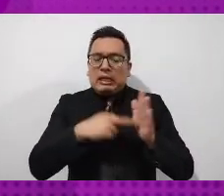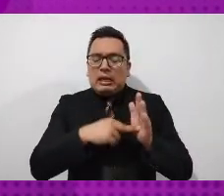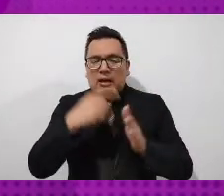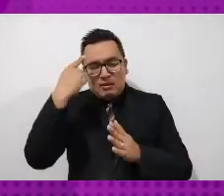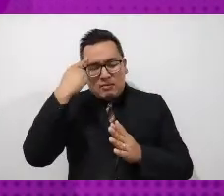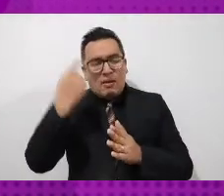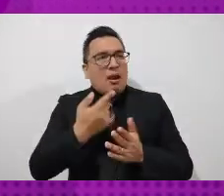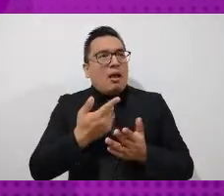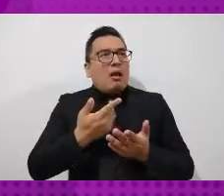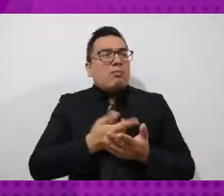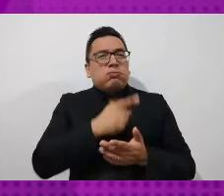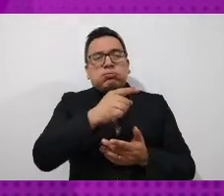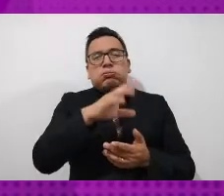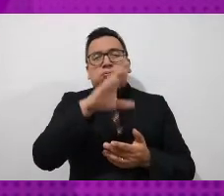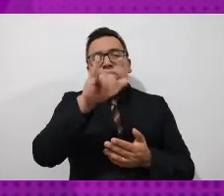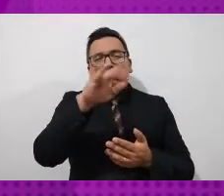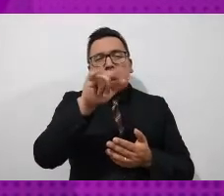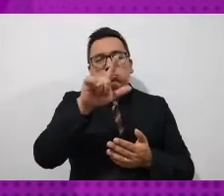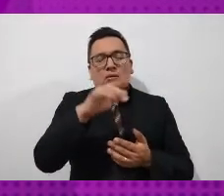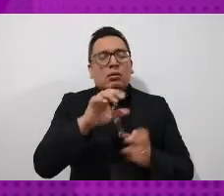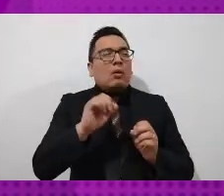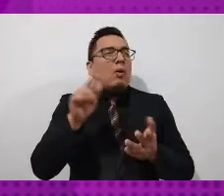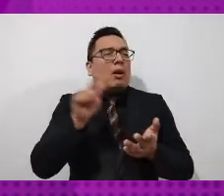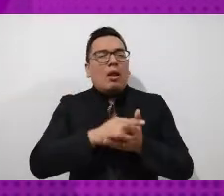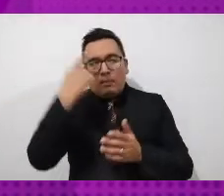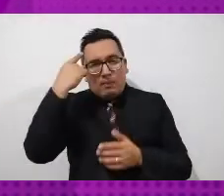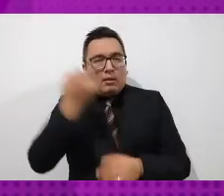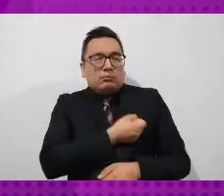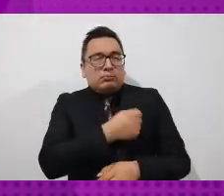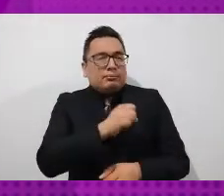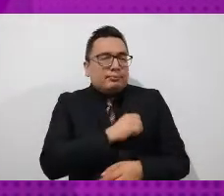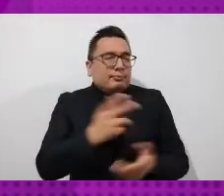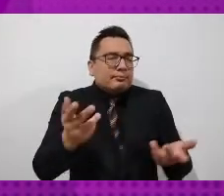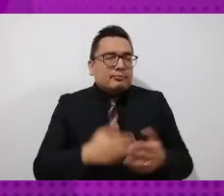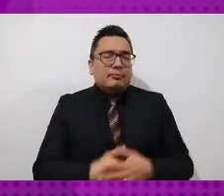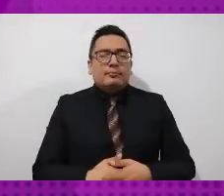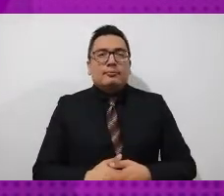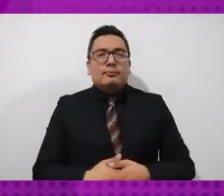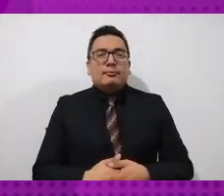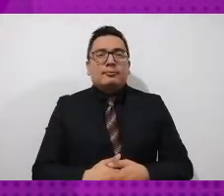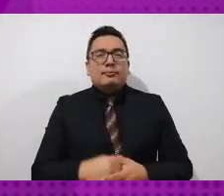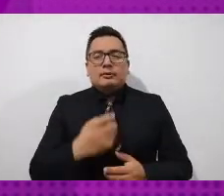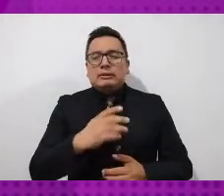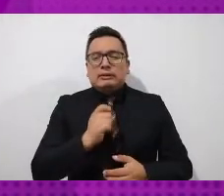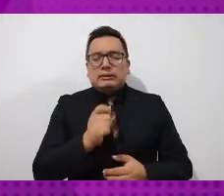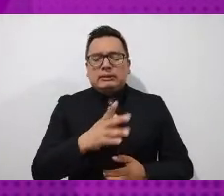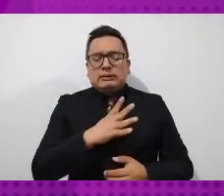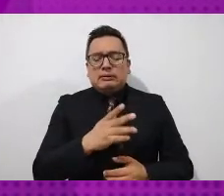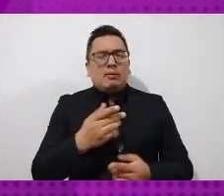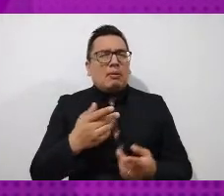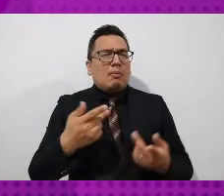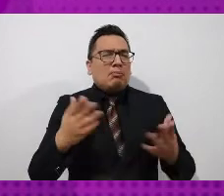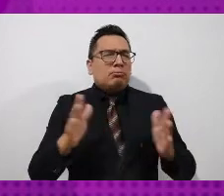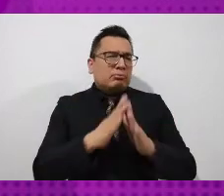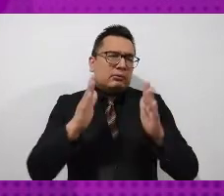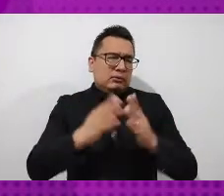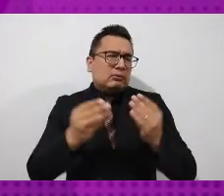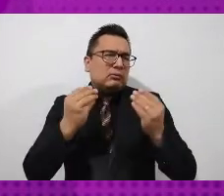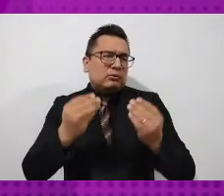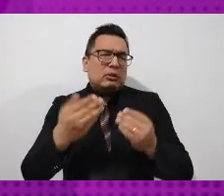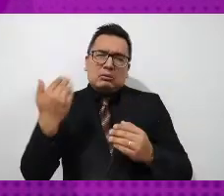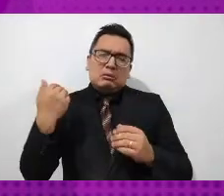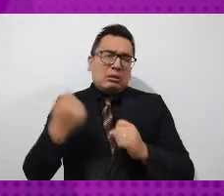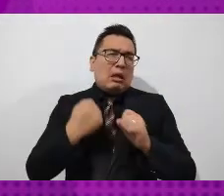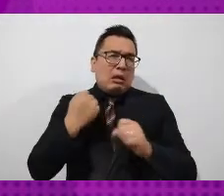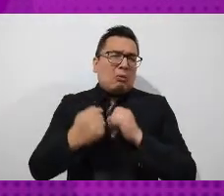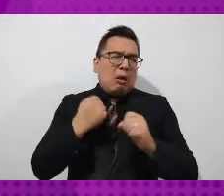Procedimientos Civiles, a la Ley de Salud. Es decir, tenemos mucha participación en estos últimos